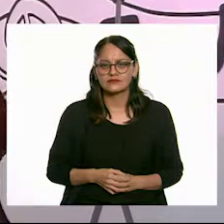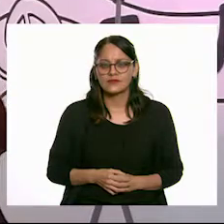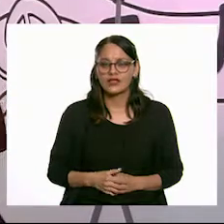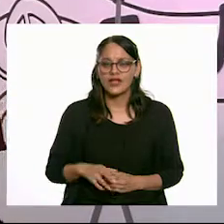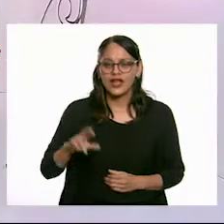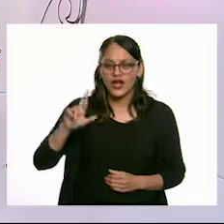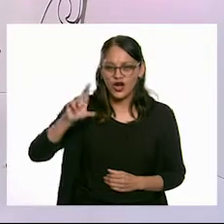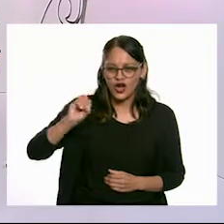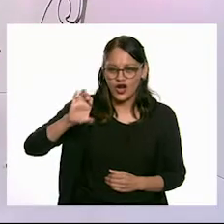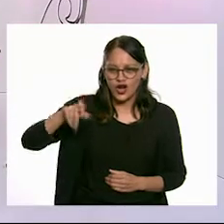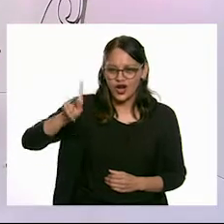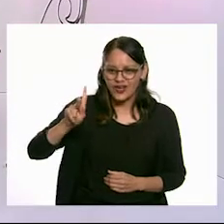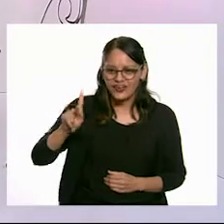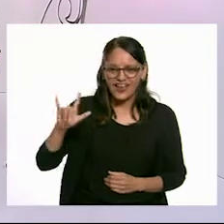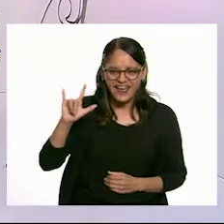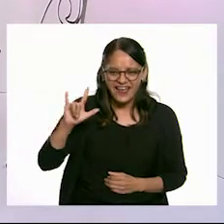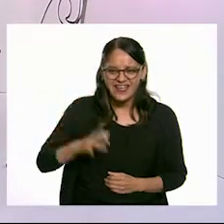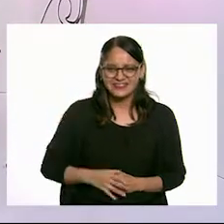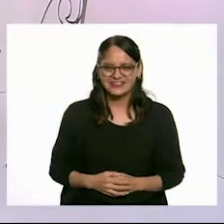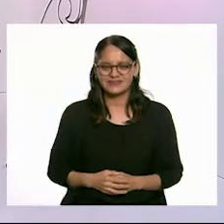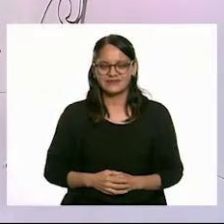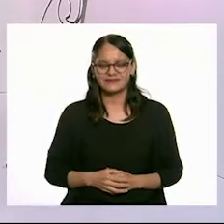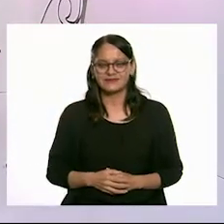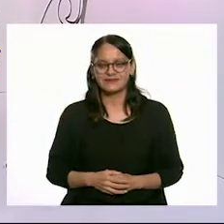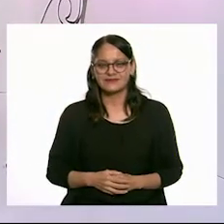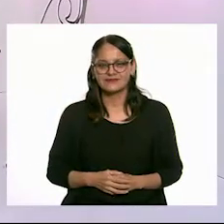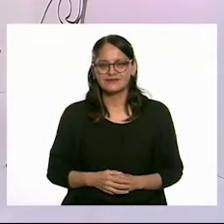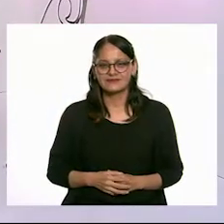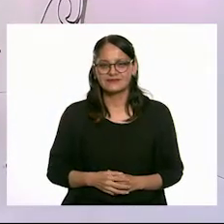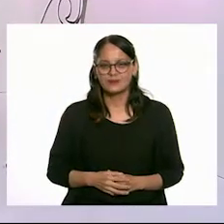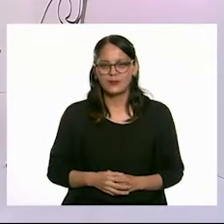¡Rock and roll! ¡Yeah!